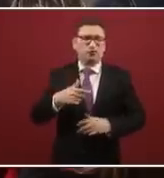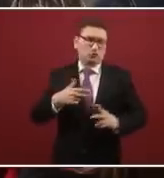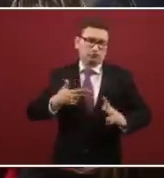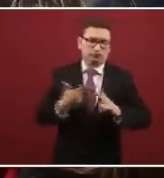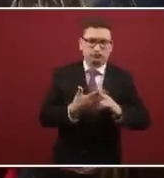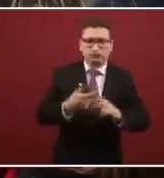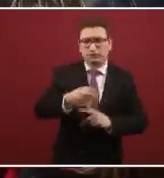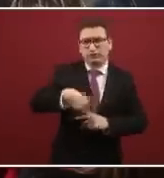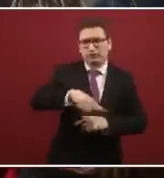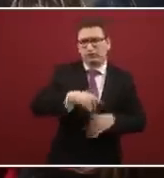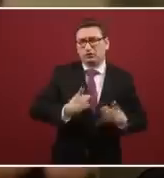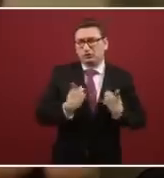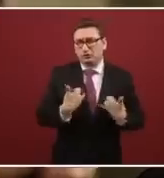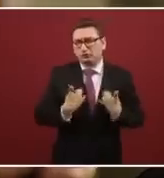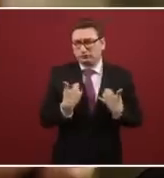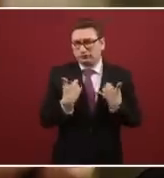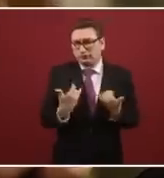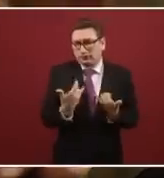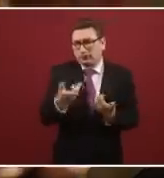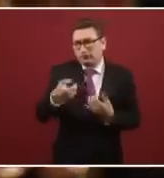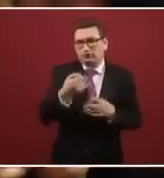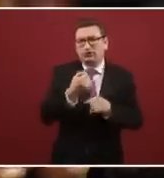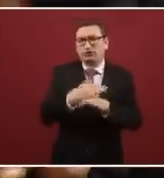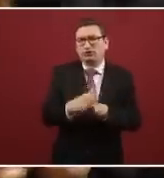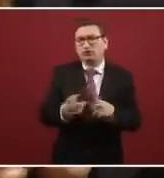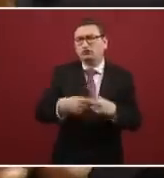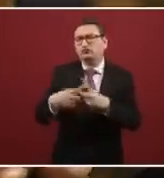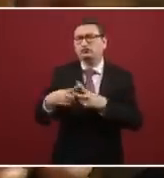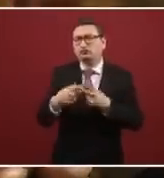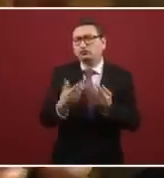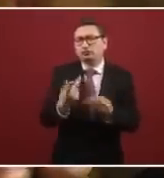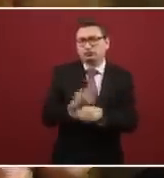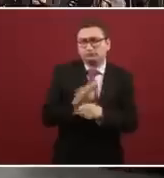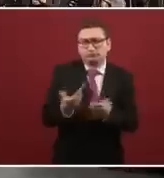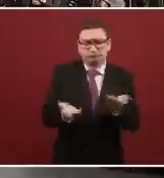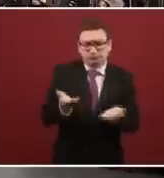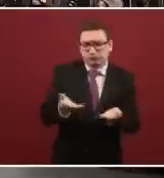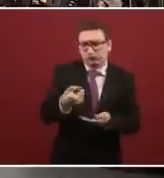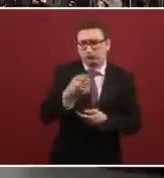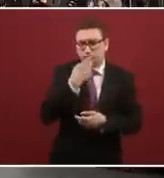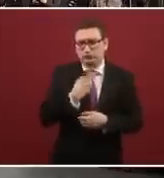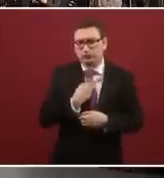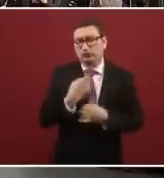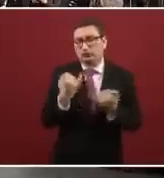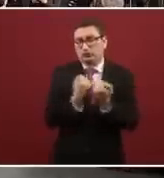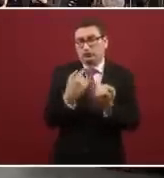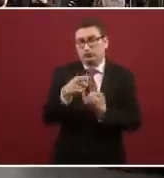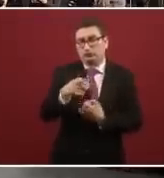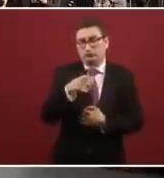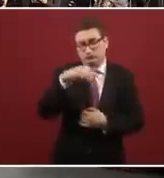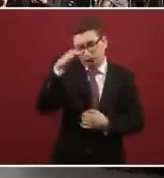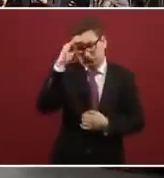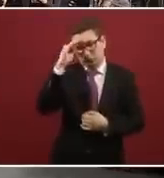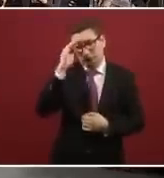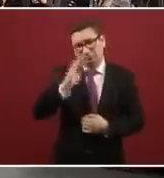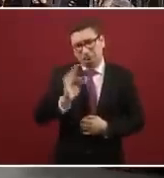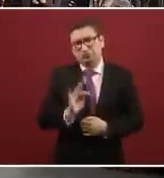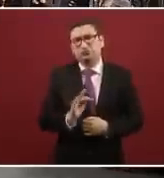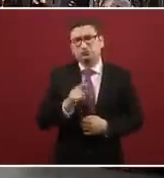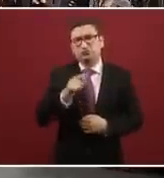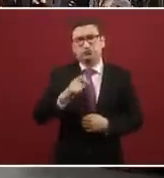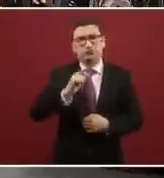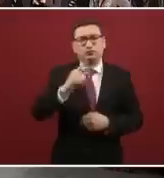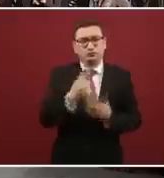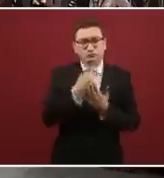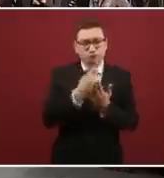balance hay sobre este tema? Y si en algún momento usted estaría pensando en implementar alguna estrategia